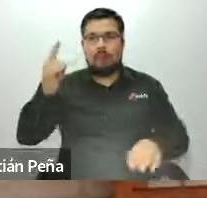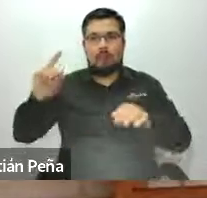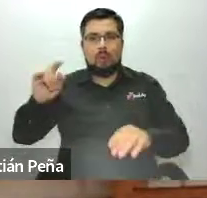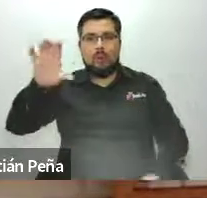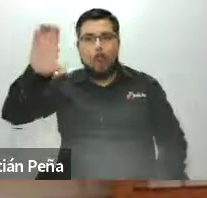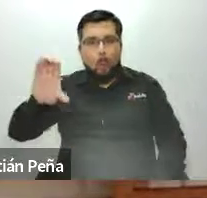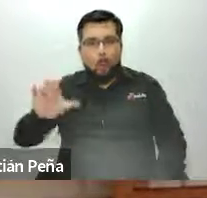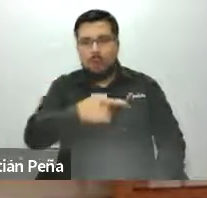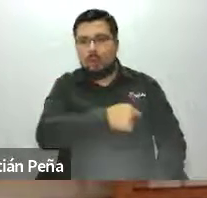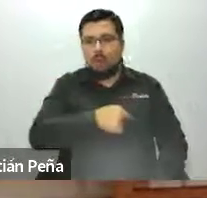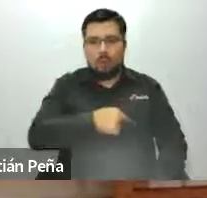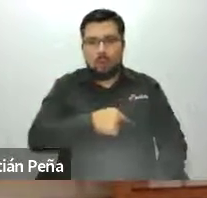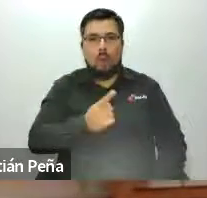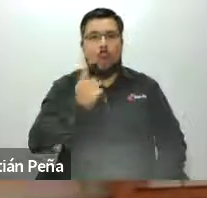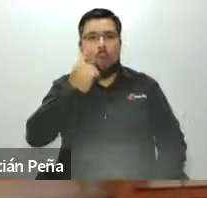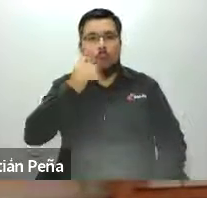Conocemos nuestro barrio,